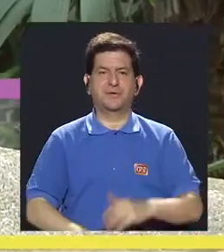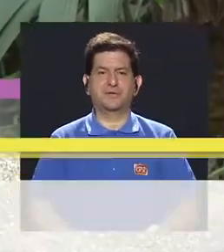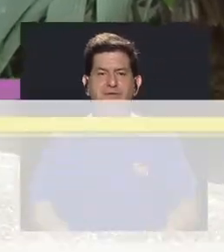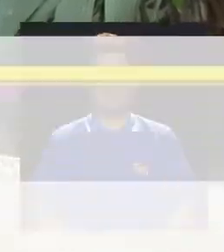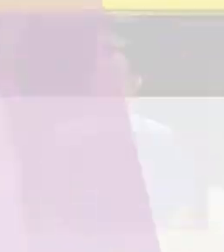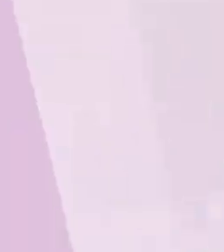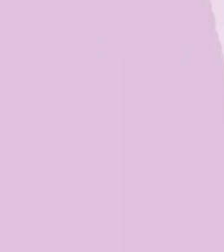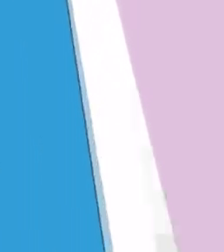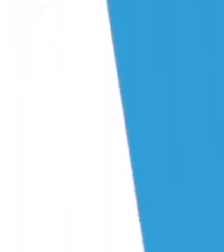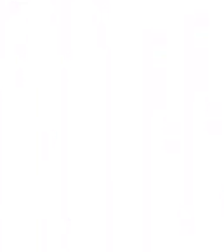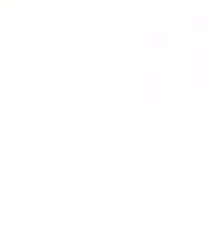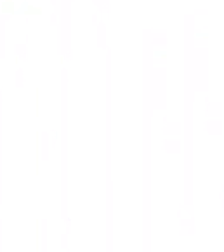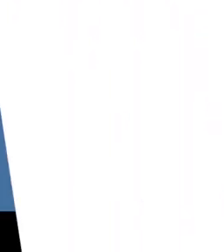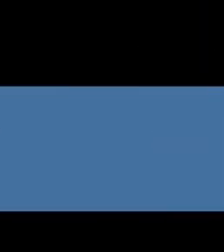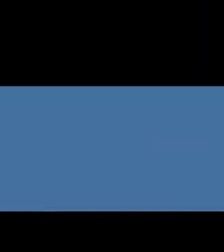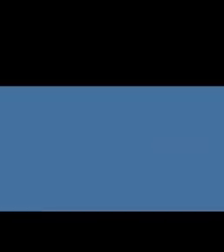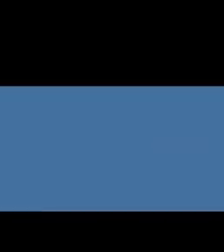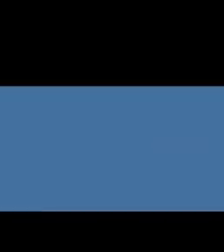Mejor.